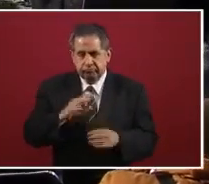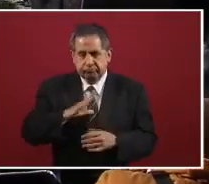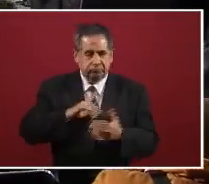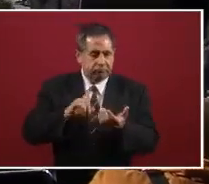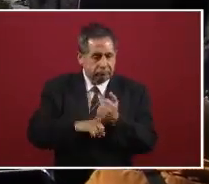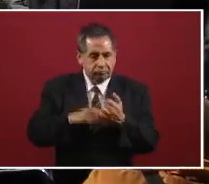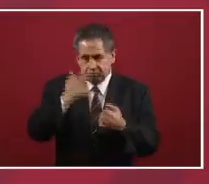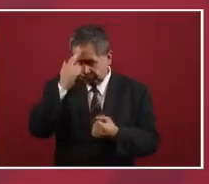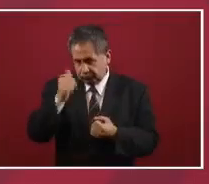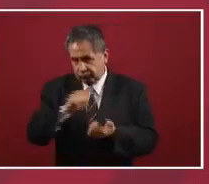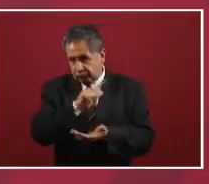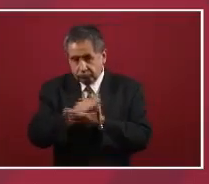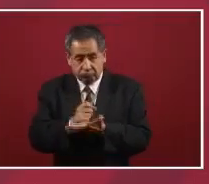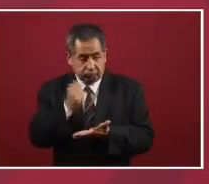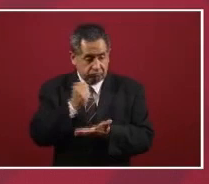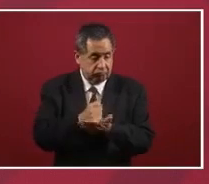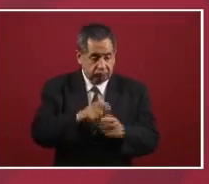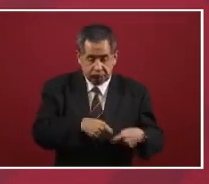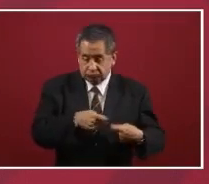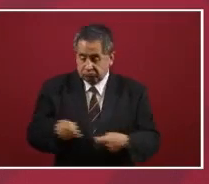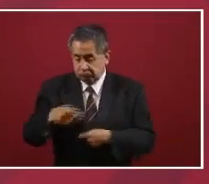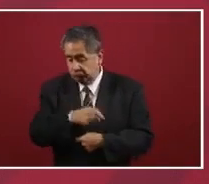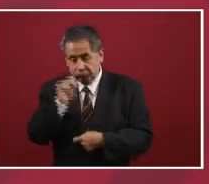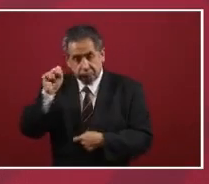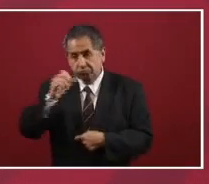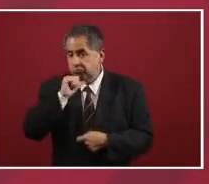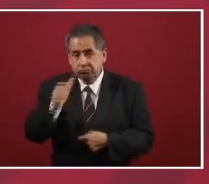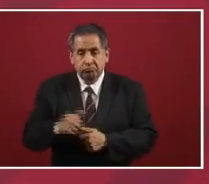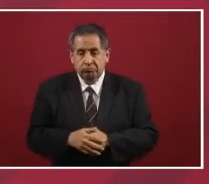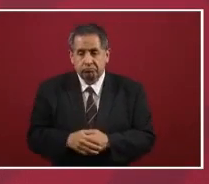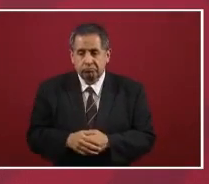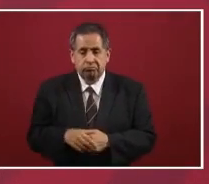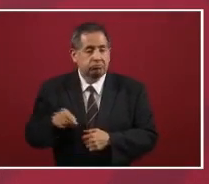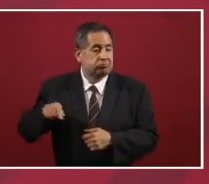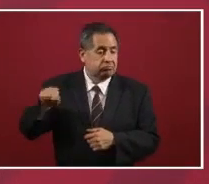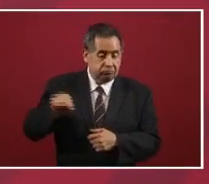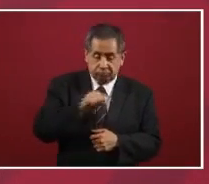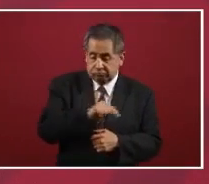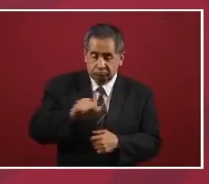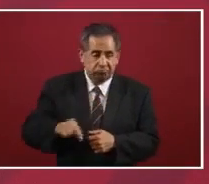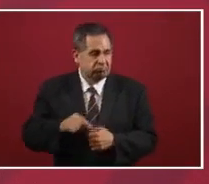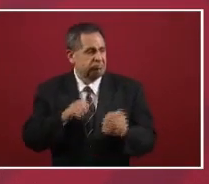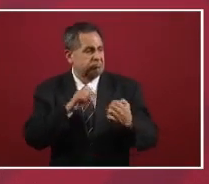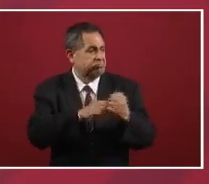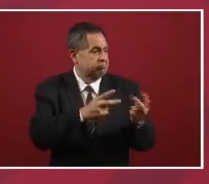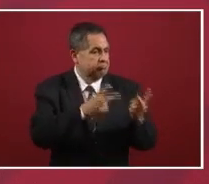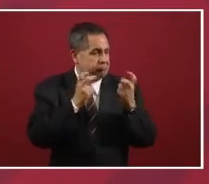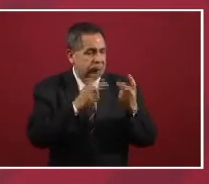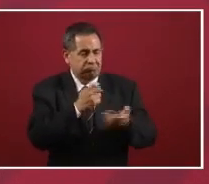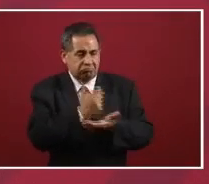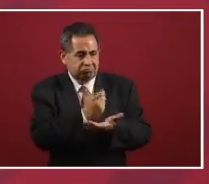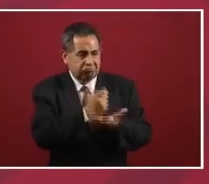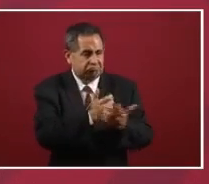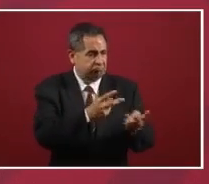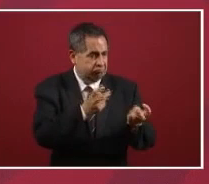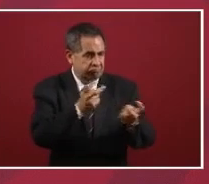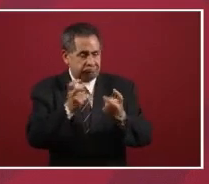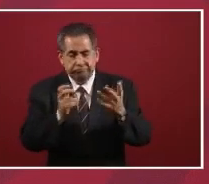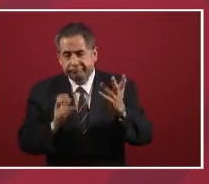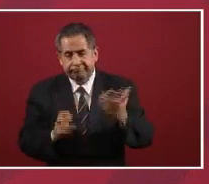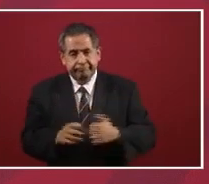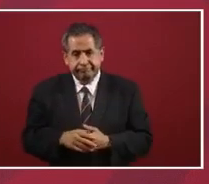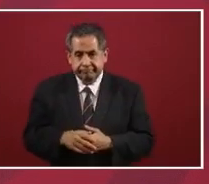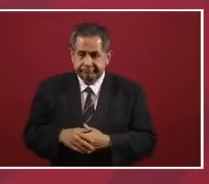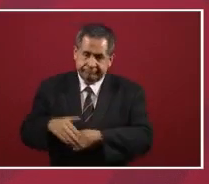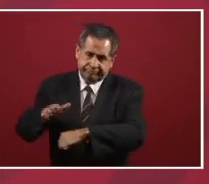fundamento legal y se dedicaban a extorsionar. Yo hago un llamado